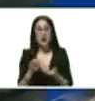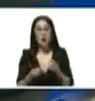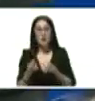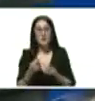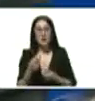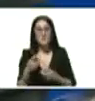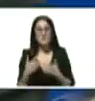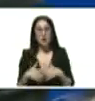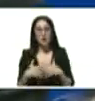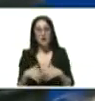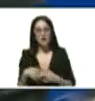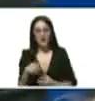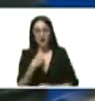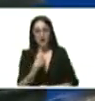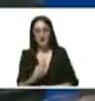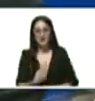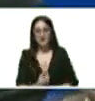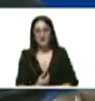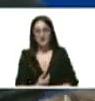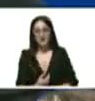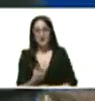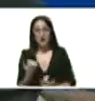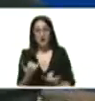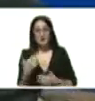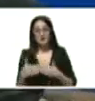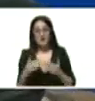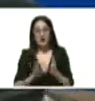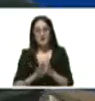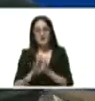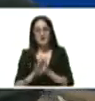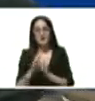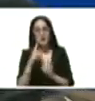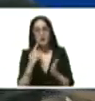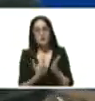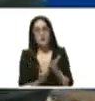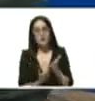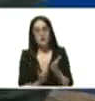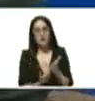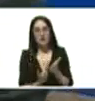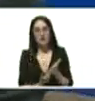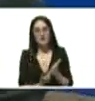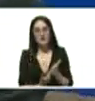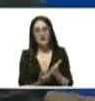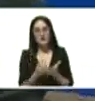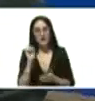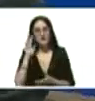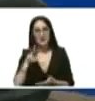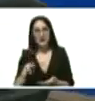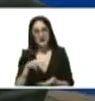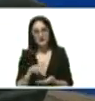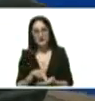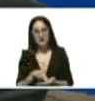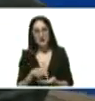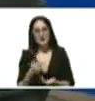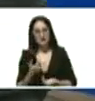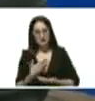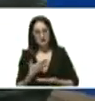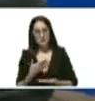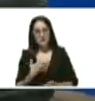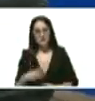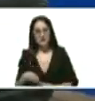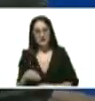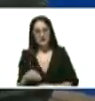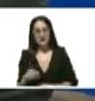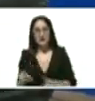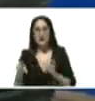dicen. Creo que ya vamos a ir avanzando y con esta propuesta del Ejecutivo a la Asamblea Nacional, cuente usted, presidente, que vamos a